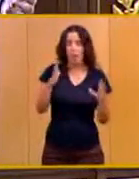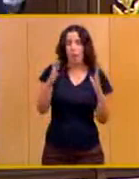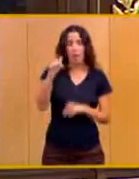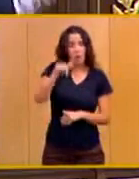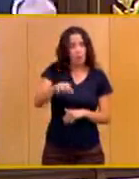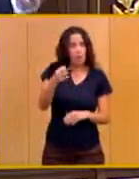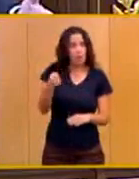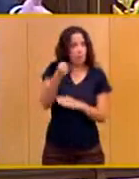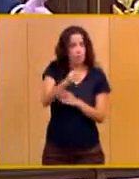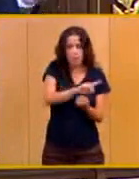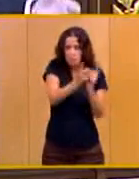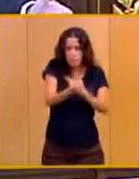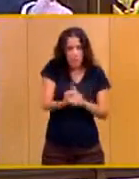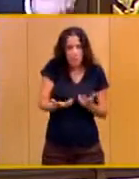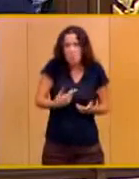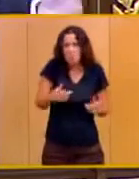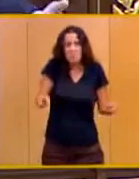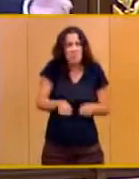¿verdad? ¿Qué más da? Se puede